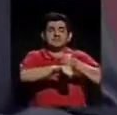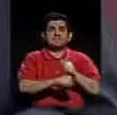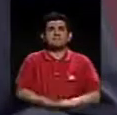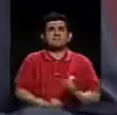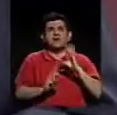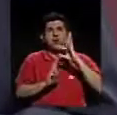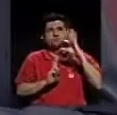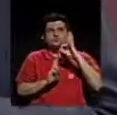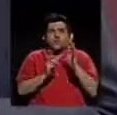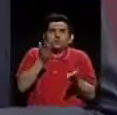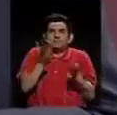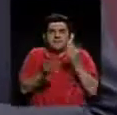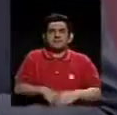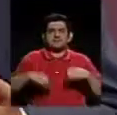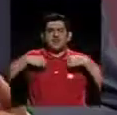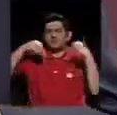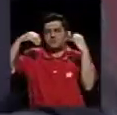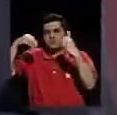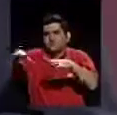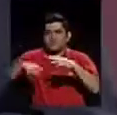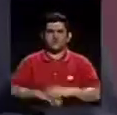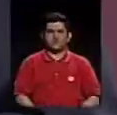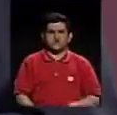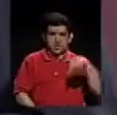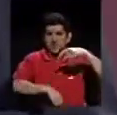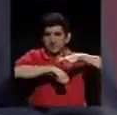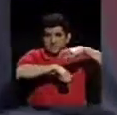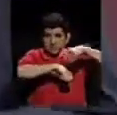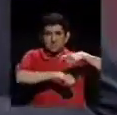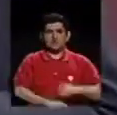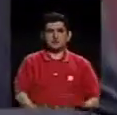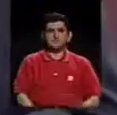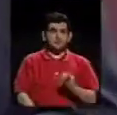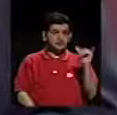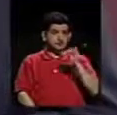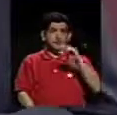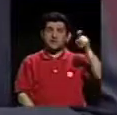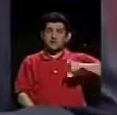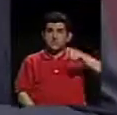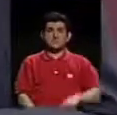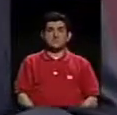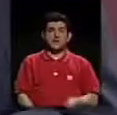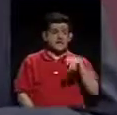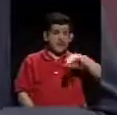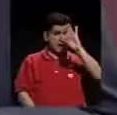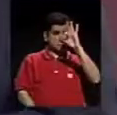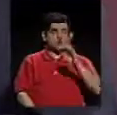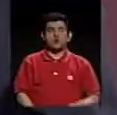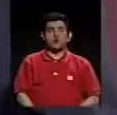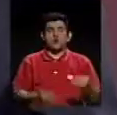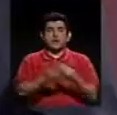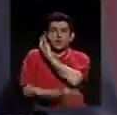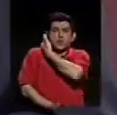posibilidad de renunciar durante este periodo y donde también se tiene que elegir al